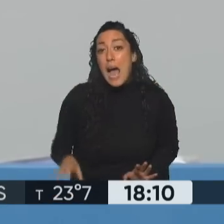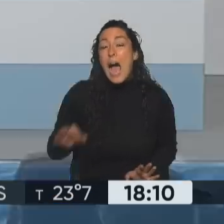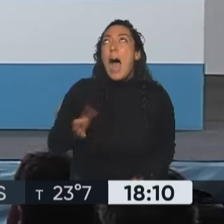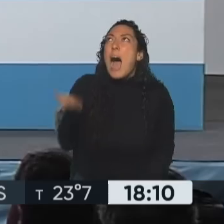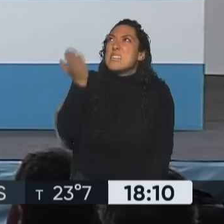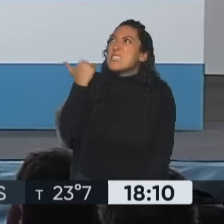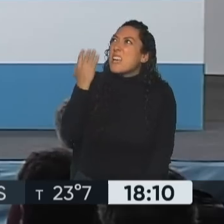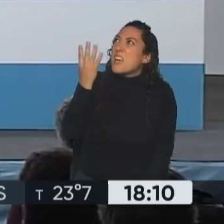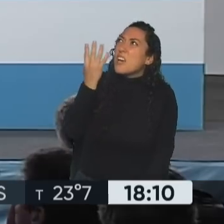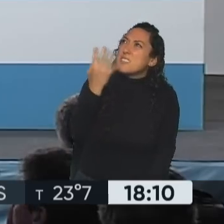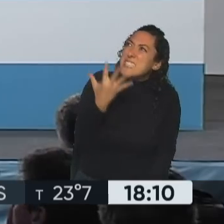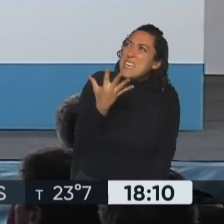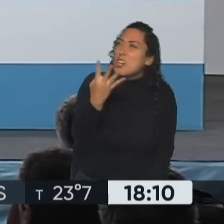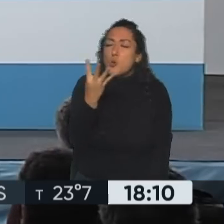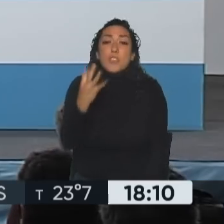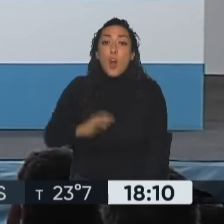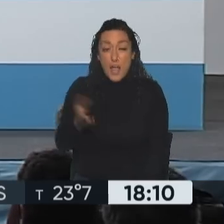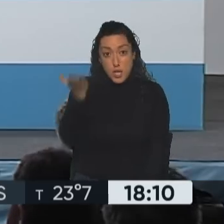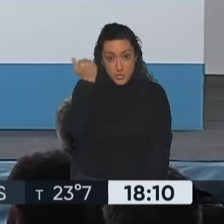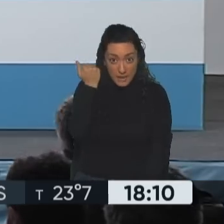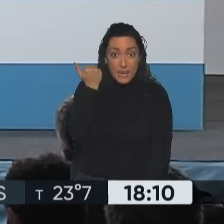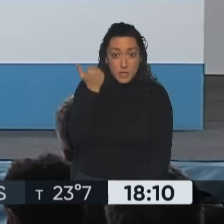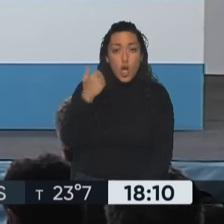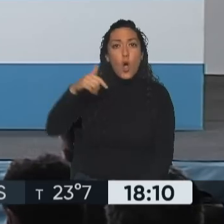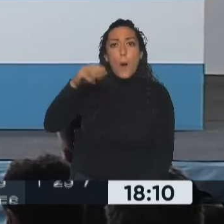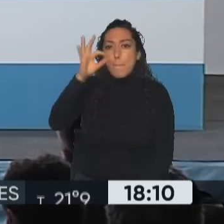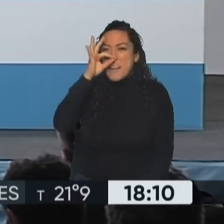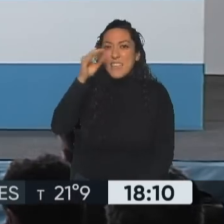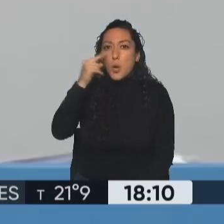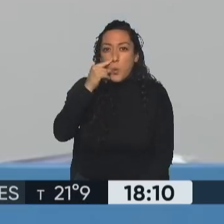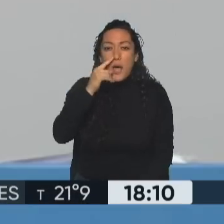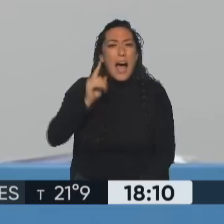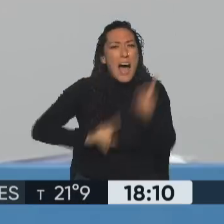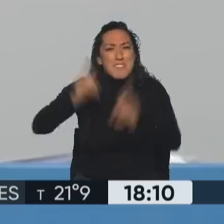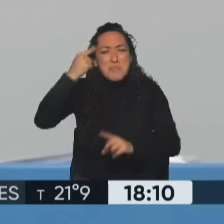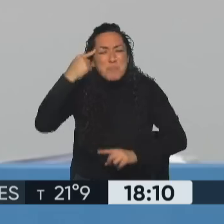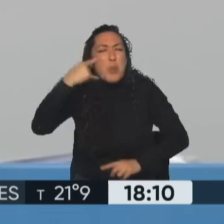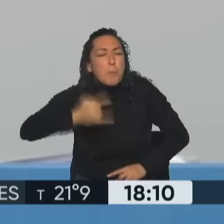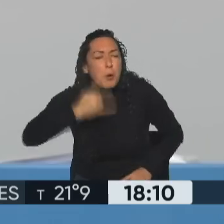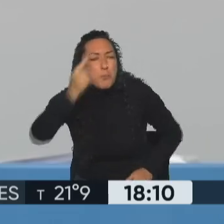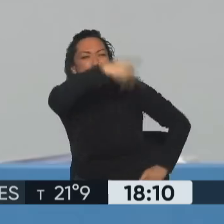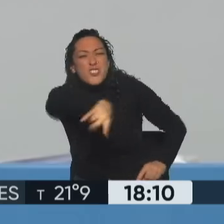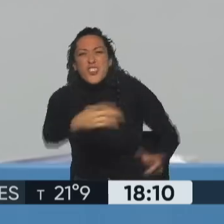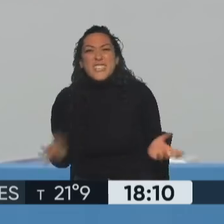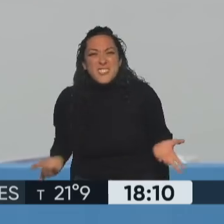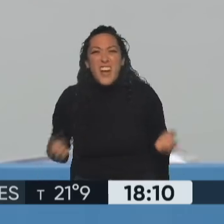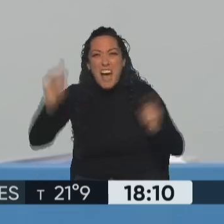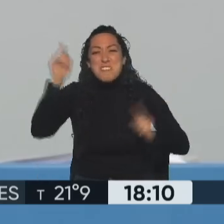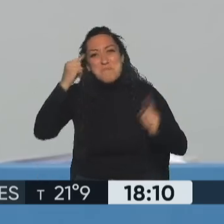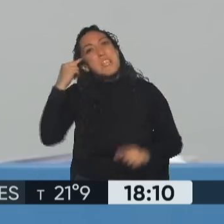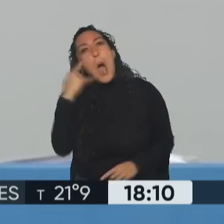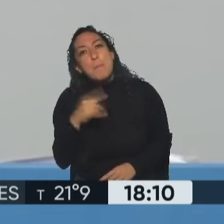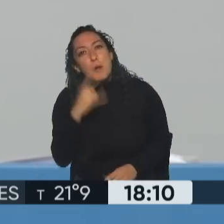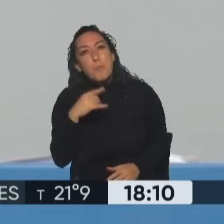Hace 4 años, hoy, un 20 de junio, a veces pienso que lo hacen a propósito. A veces pienso que lo hacen a propósito